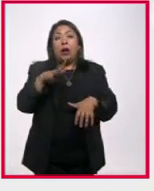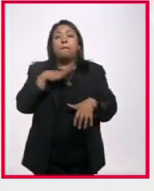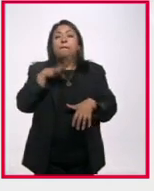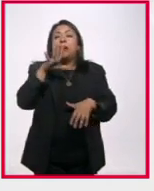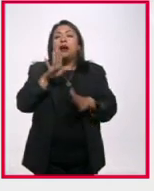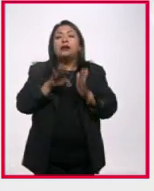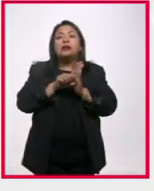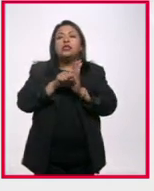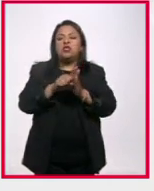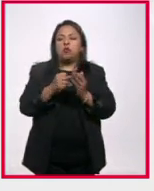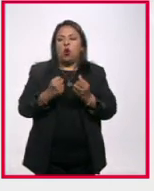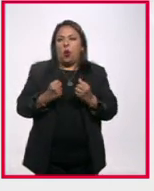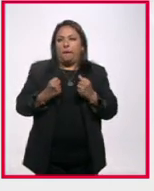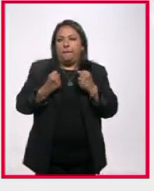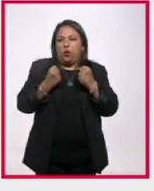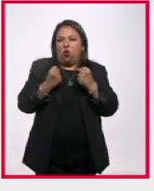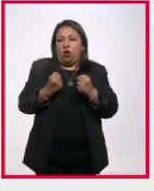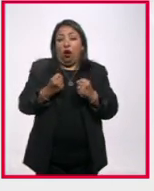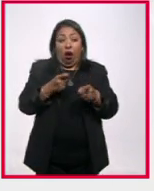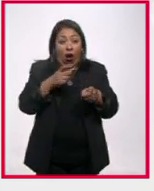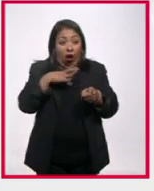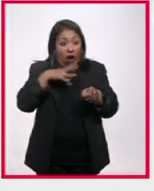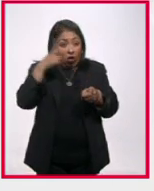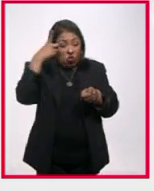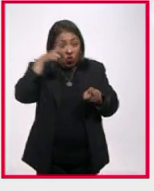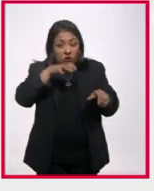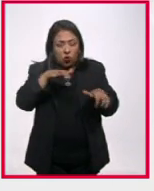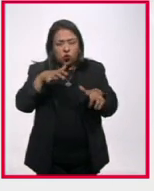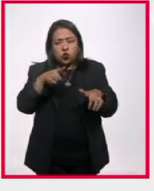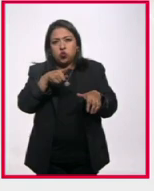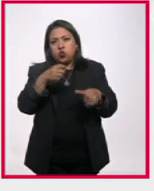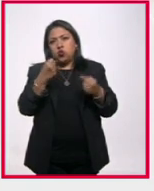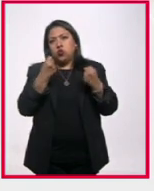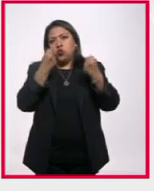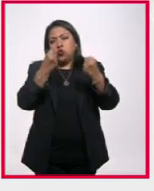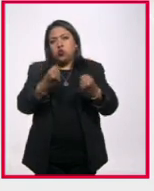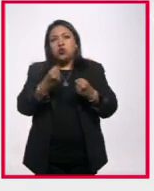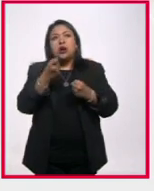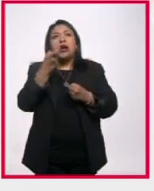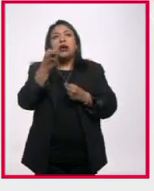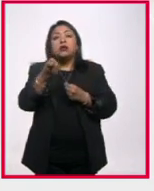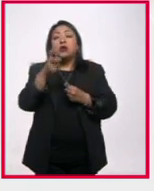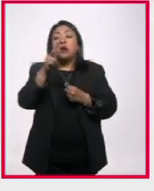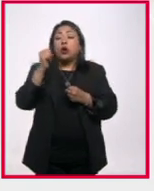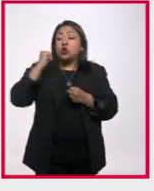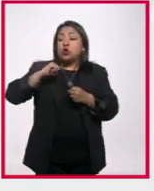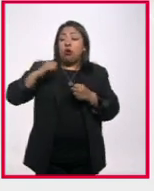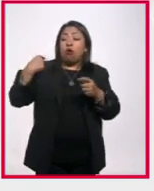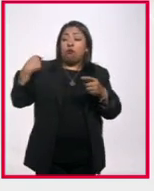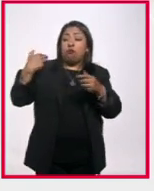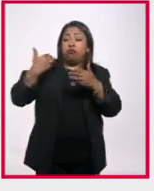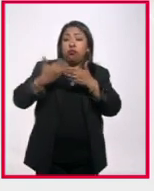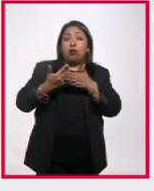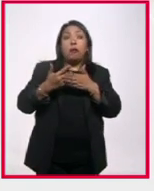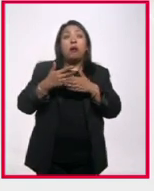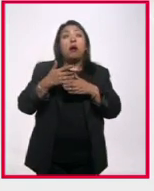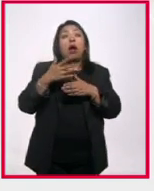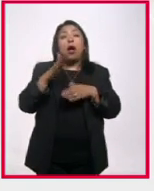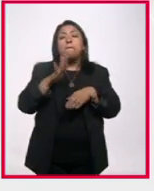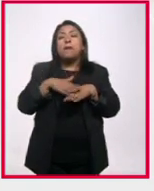símbolo, digamos, de poder. Y por otro lado, esa larga tradición lo hace ser el instrumento con la mayor cantidad